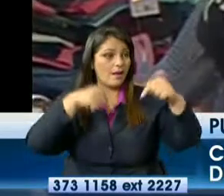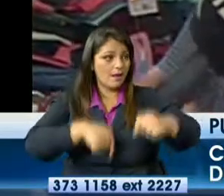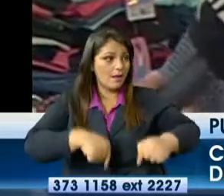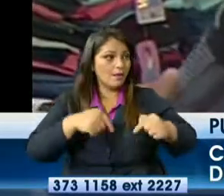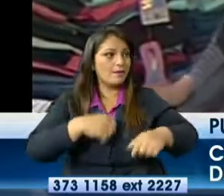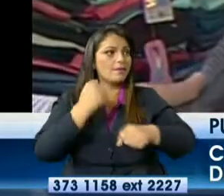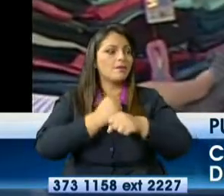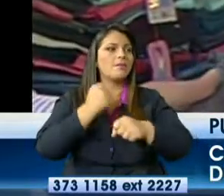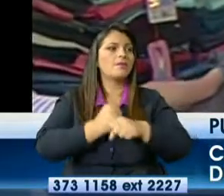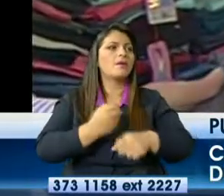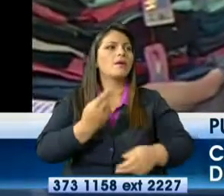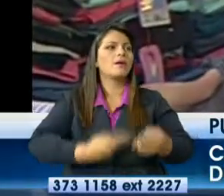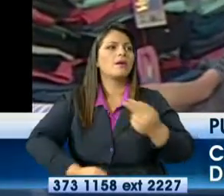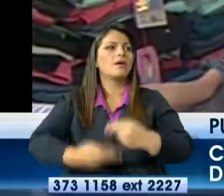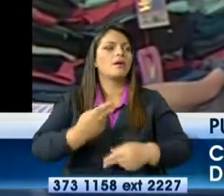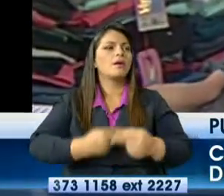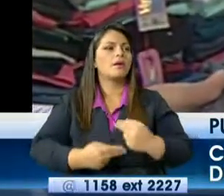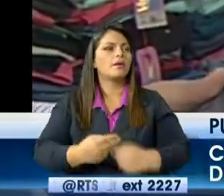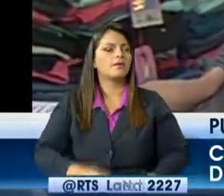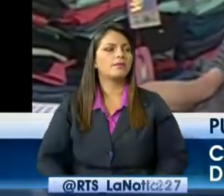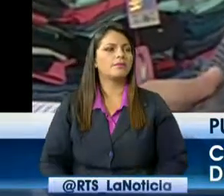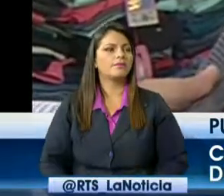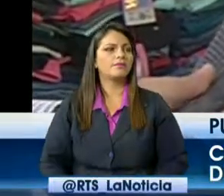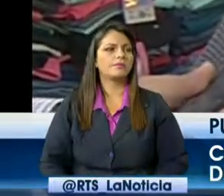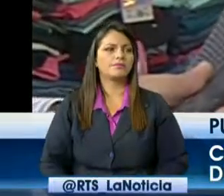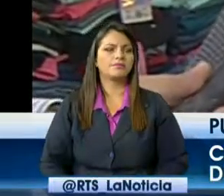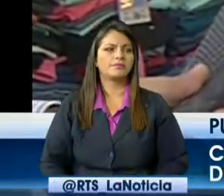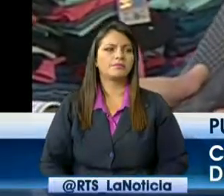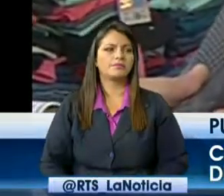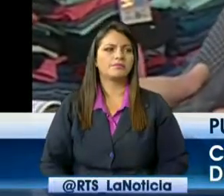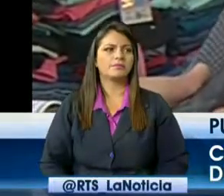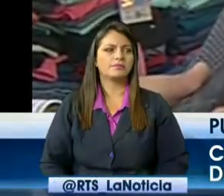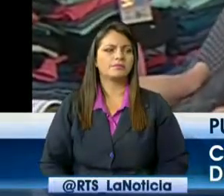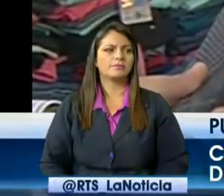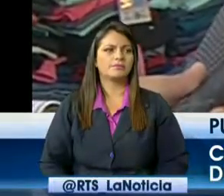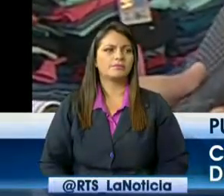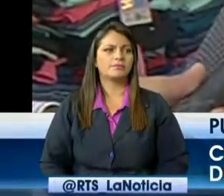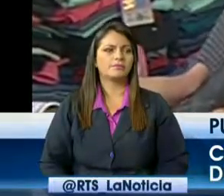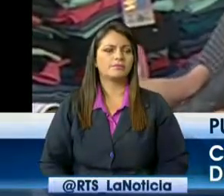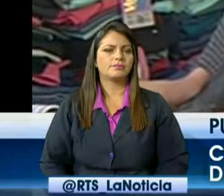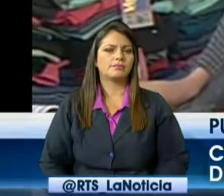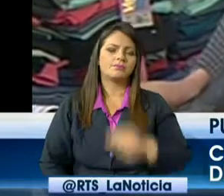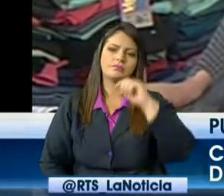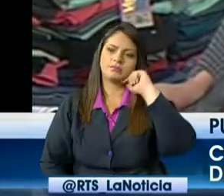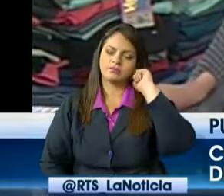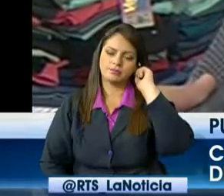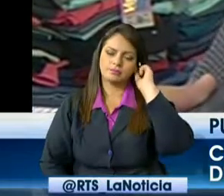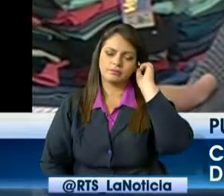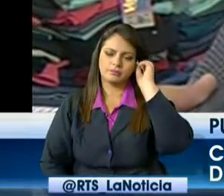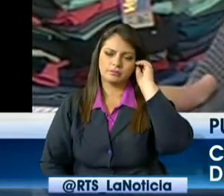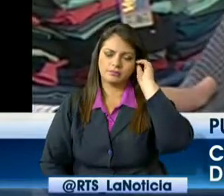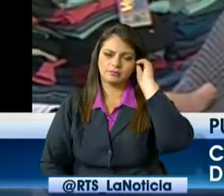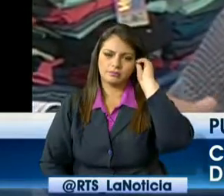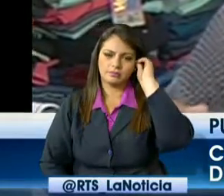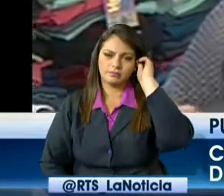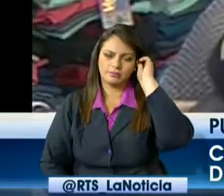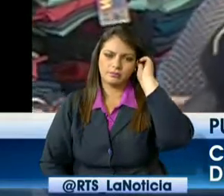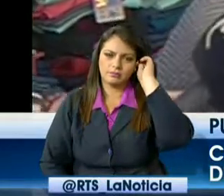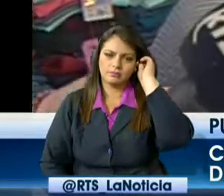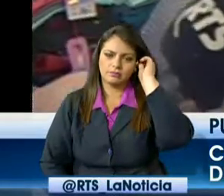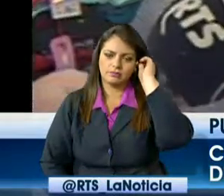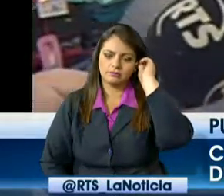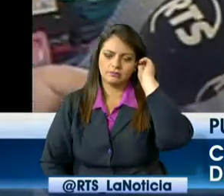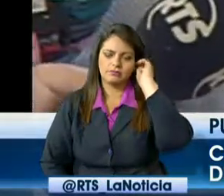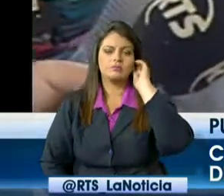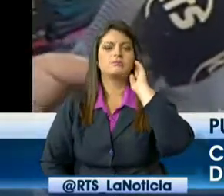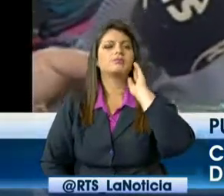sitio, 8 años. La cuestión de nosotros de venir hace 2 años que nos dio la señora alcaldesa, de que nos quedáramos